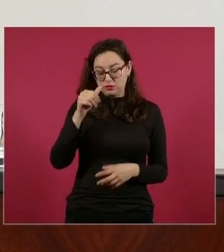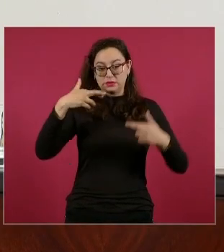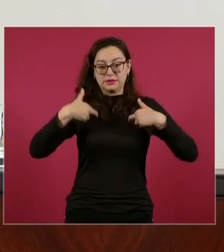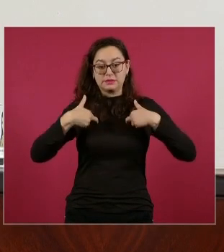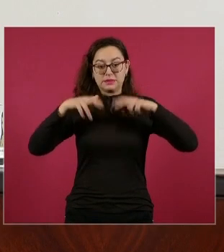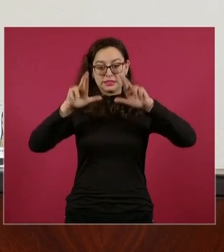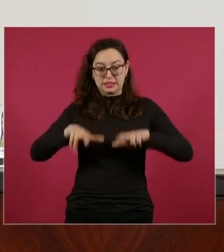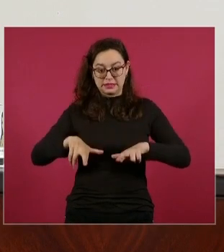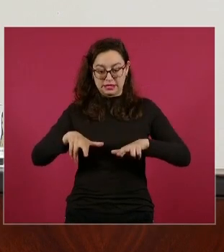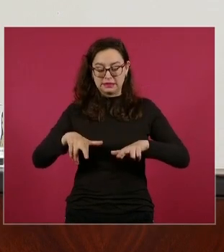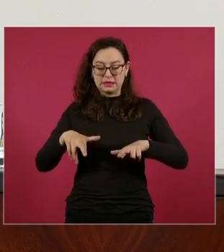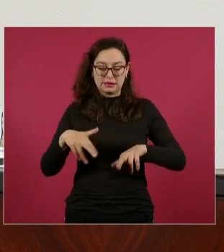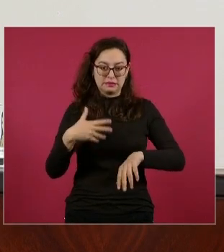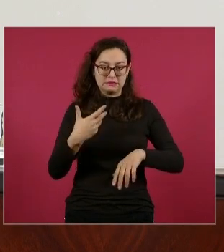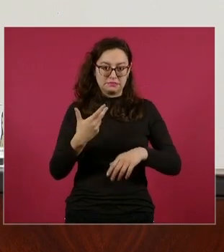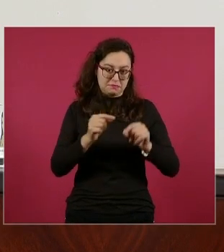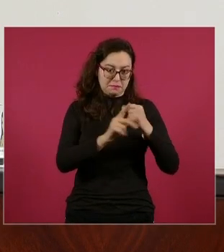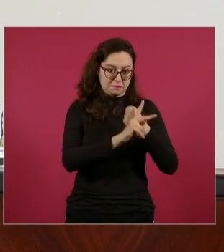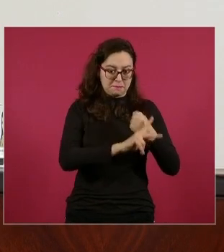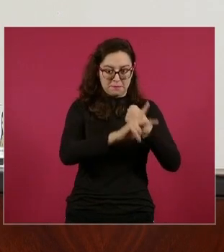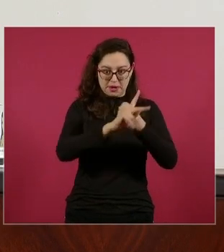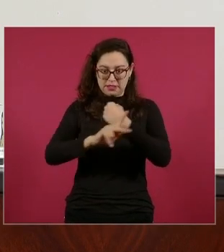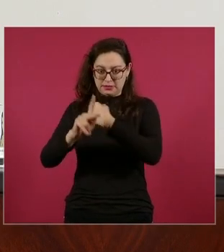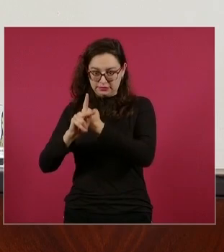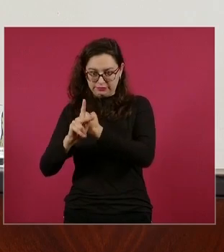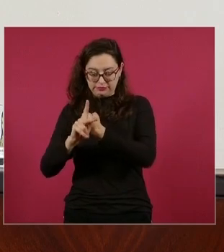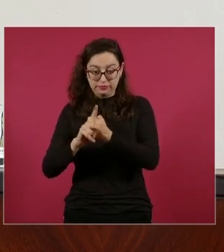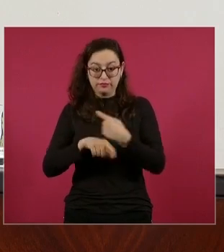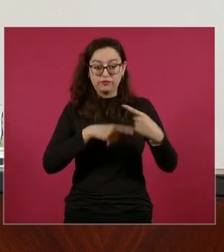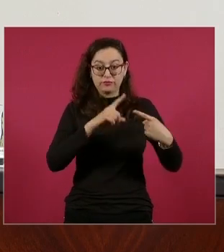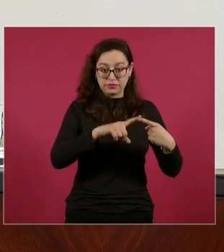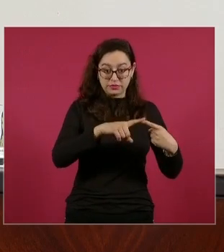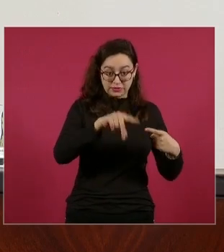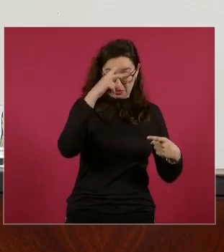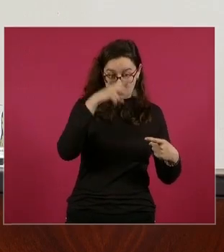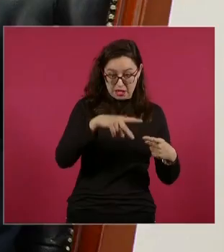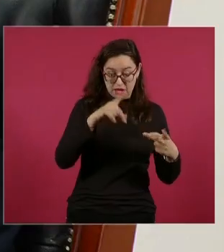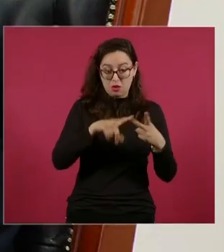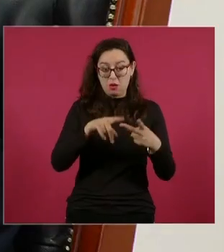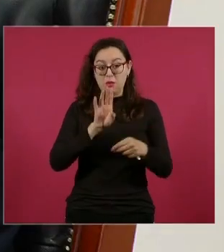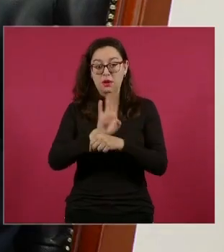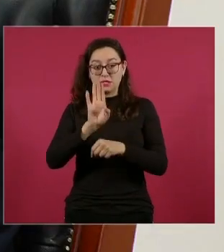son cancilleres, los de Brasil y Colombia,